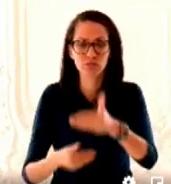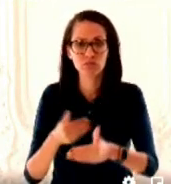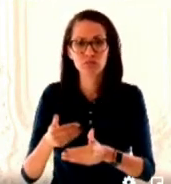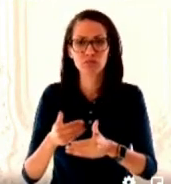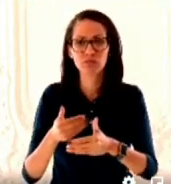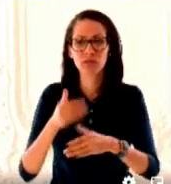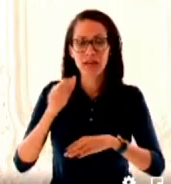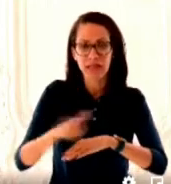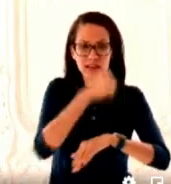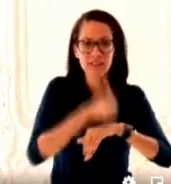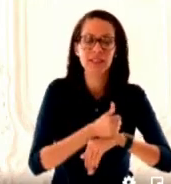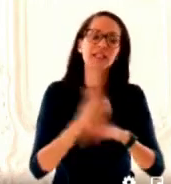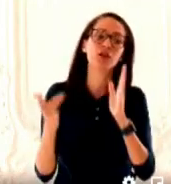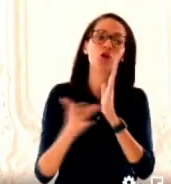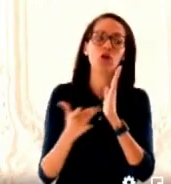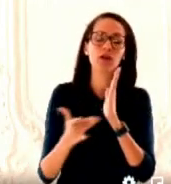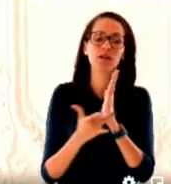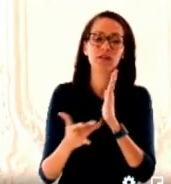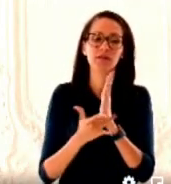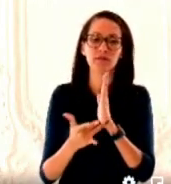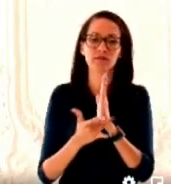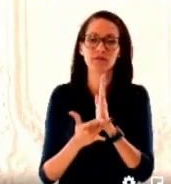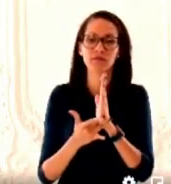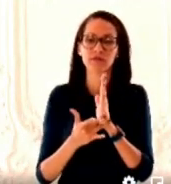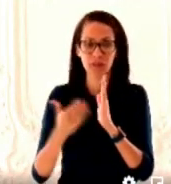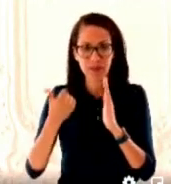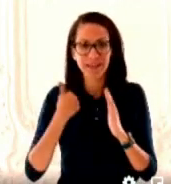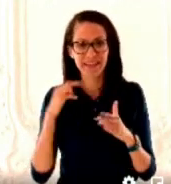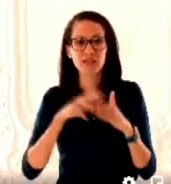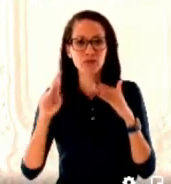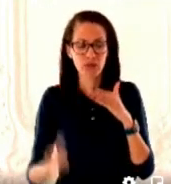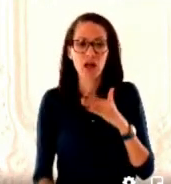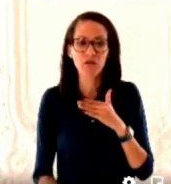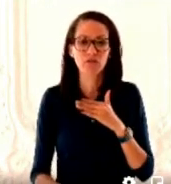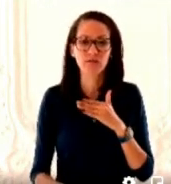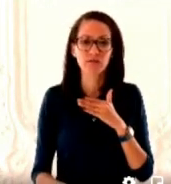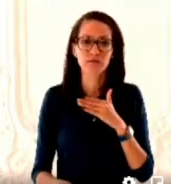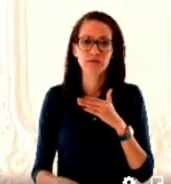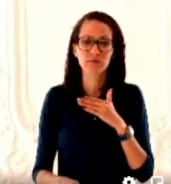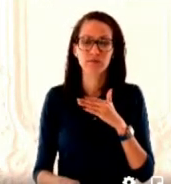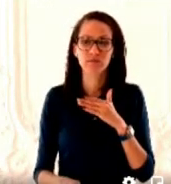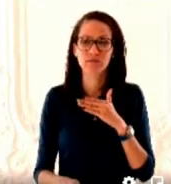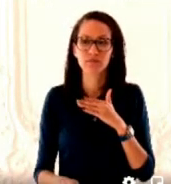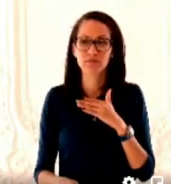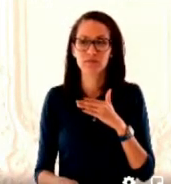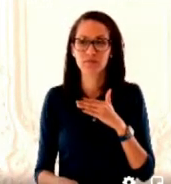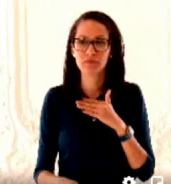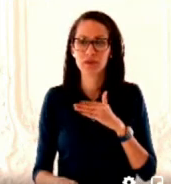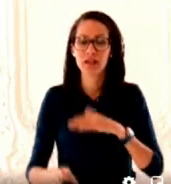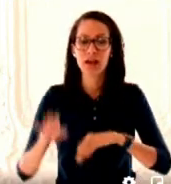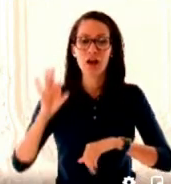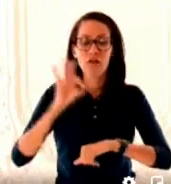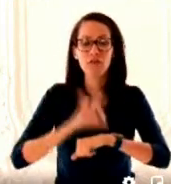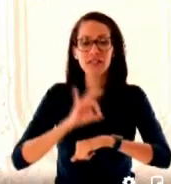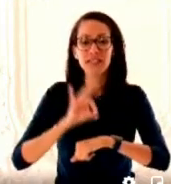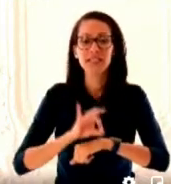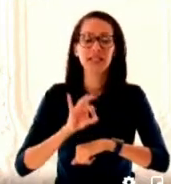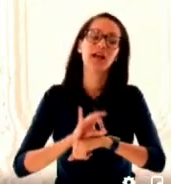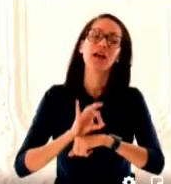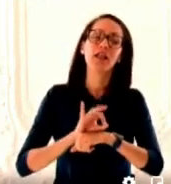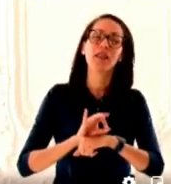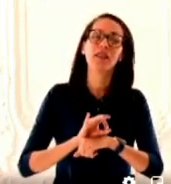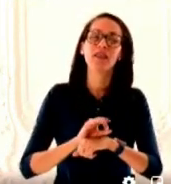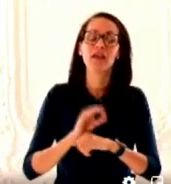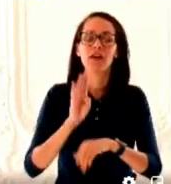implementar tecnología y para obtener resultados. La Oficina de Gerencia y Presupuesto ha sido